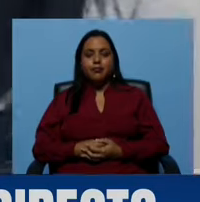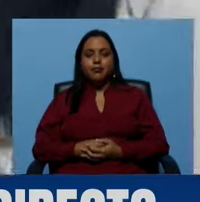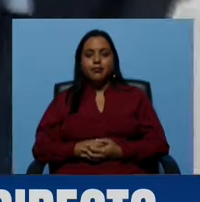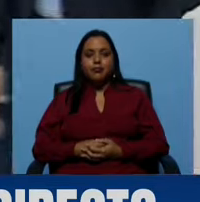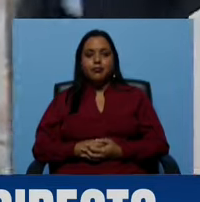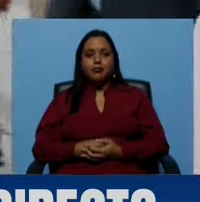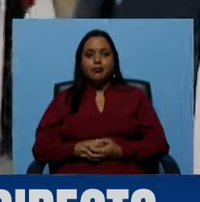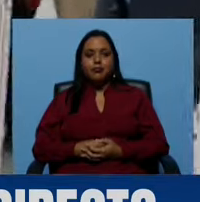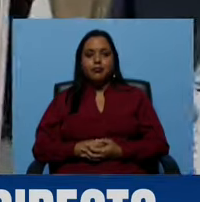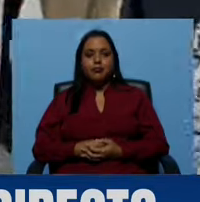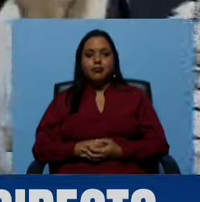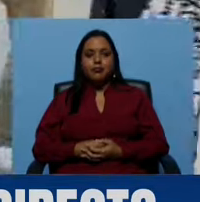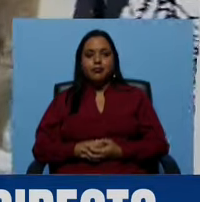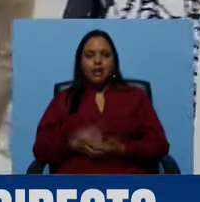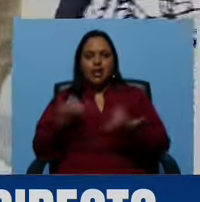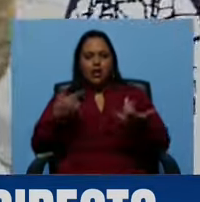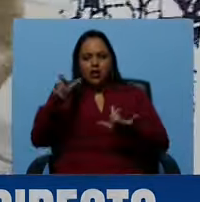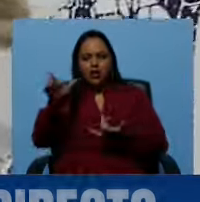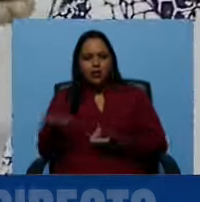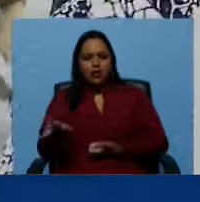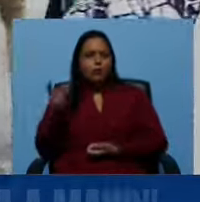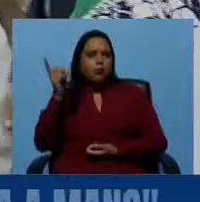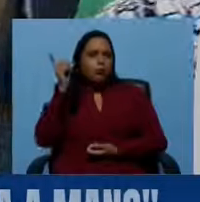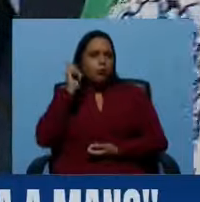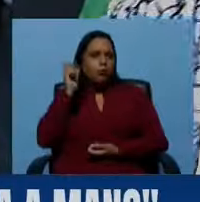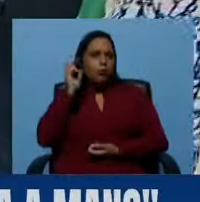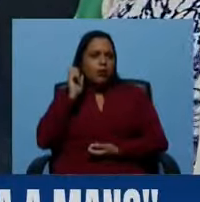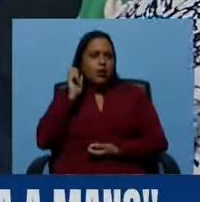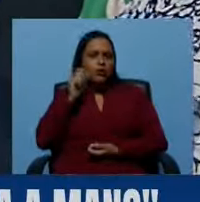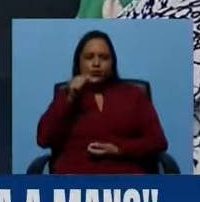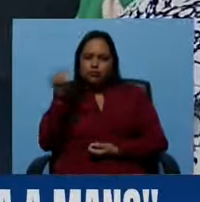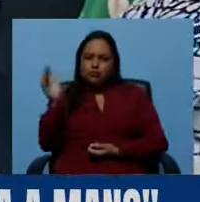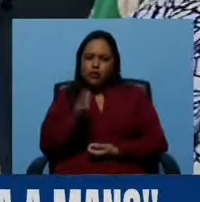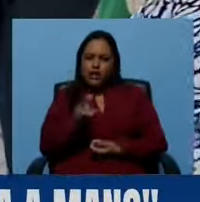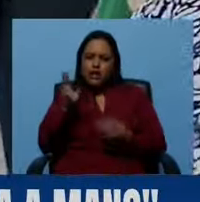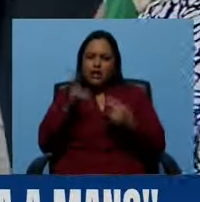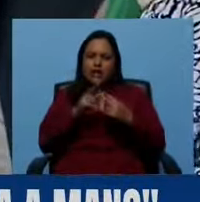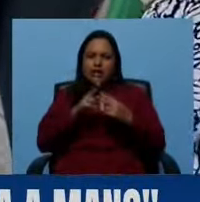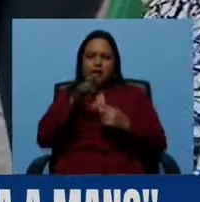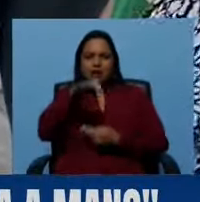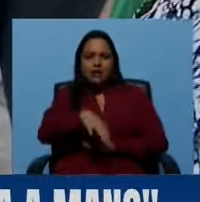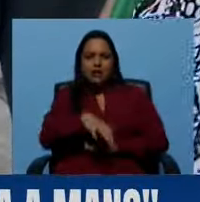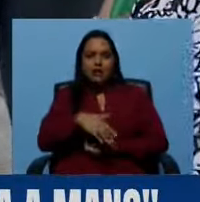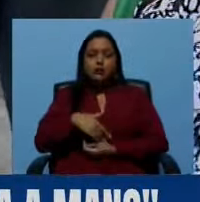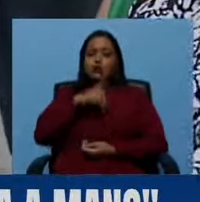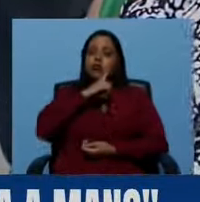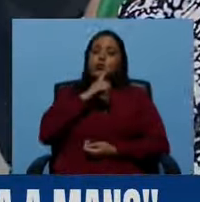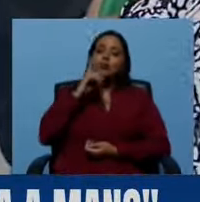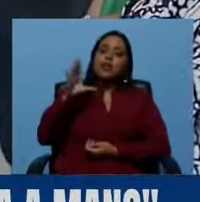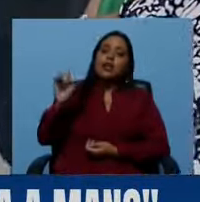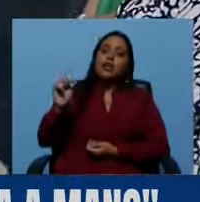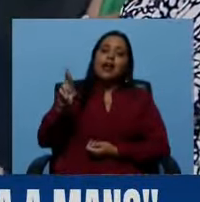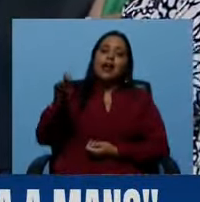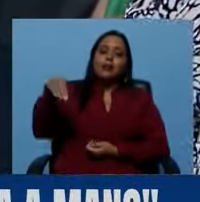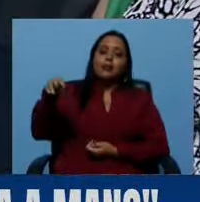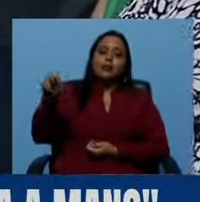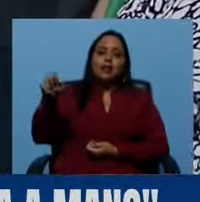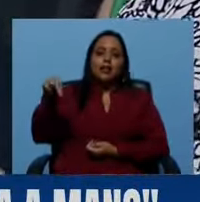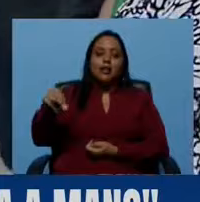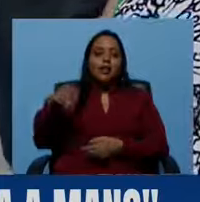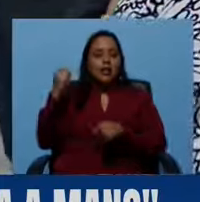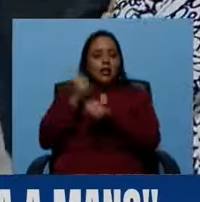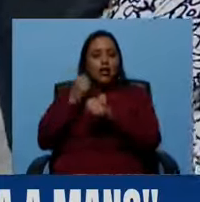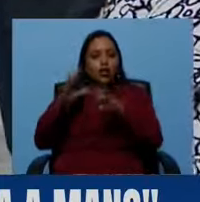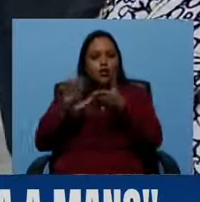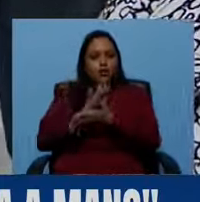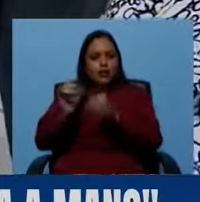Vamos a escuchar a una de ellas. ¿Tú vienes del estado Táchira? Mi nombre es Carmen Santander, artesana investigadora.